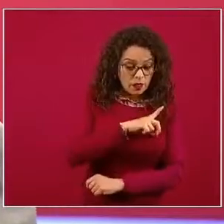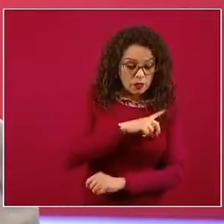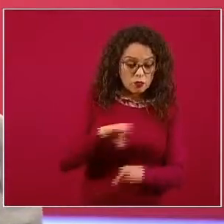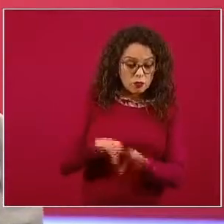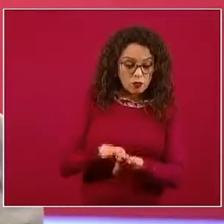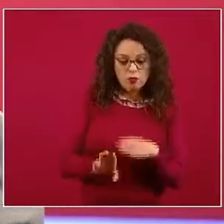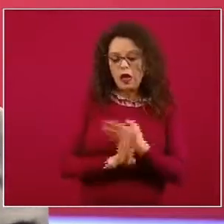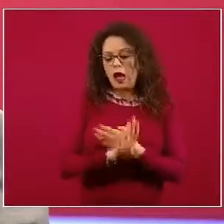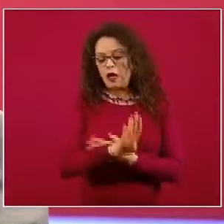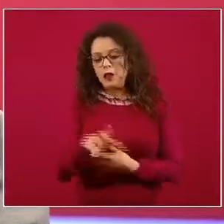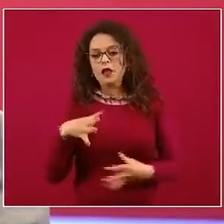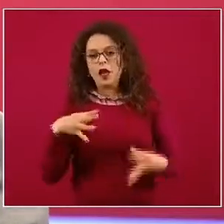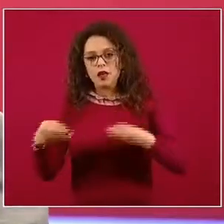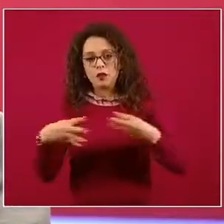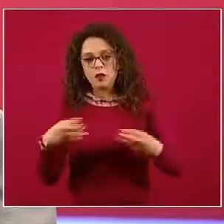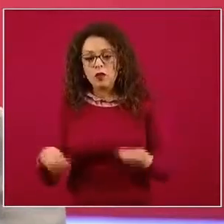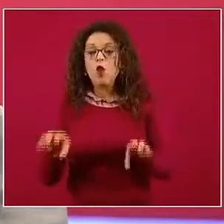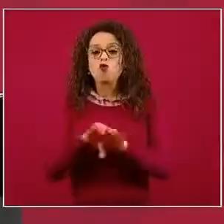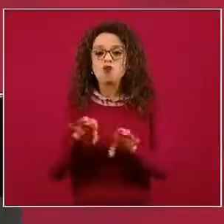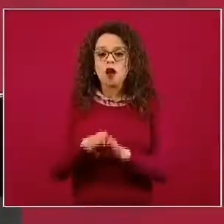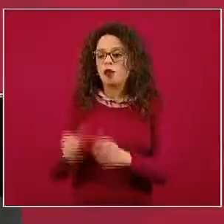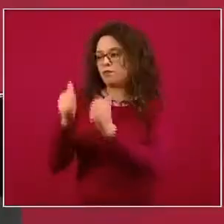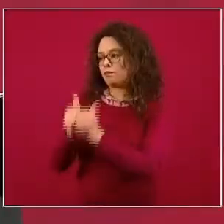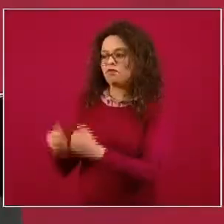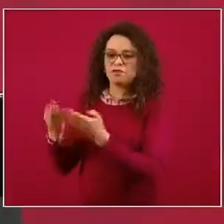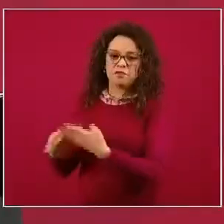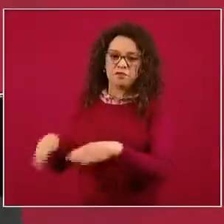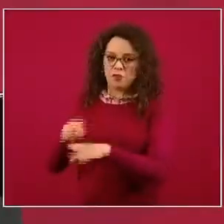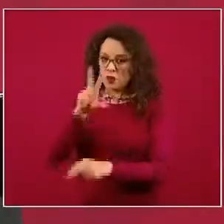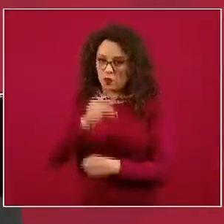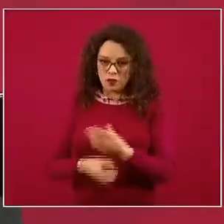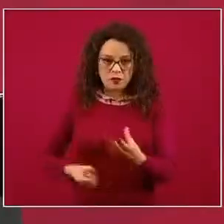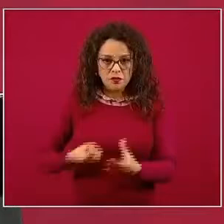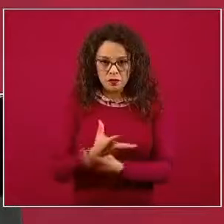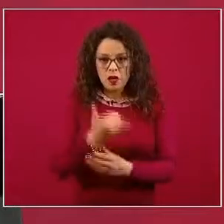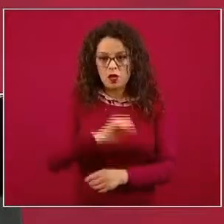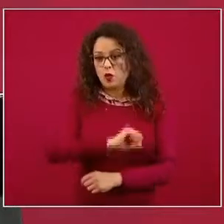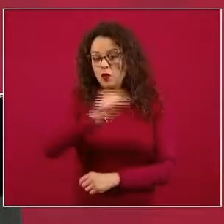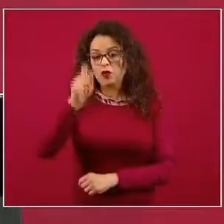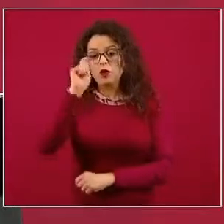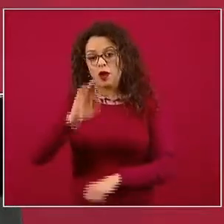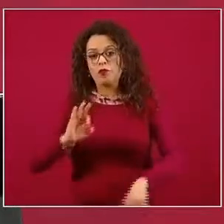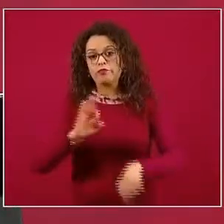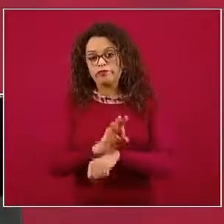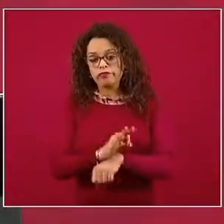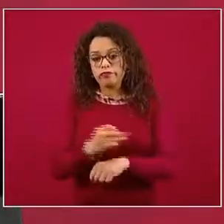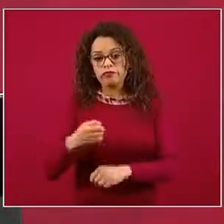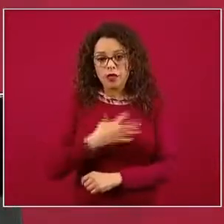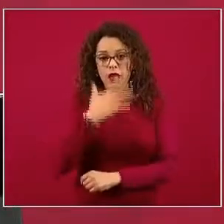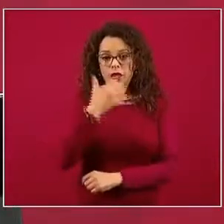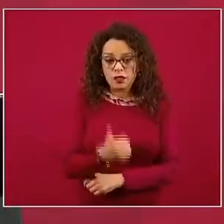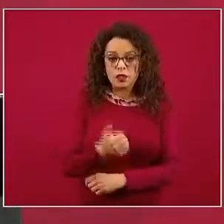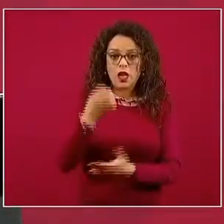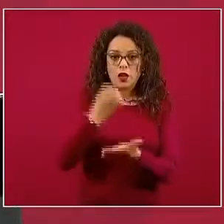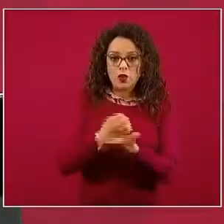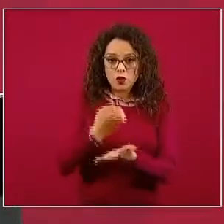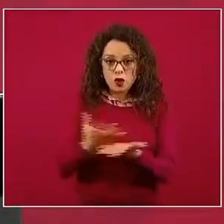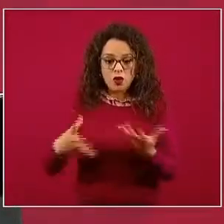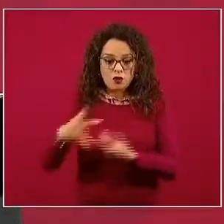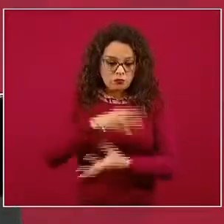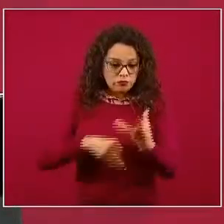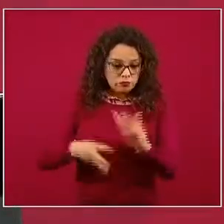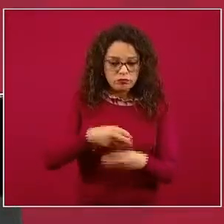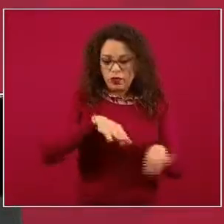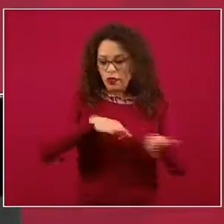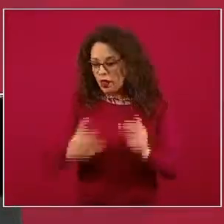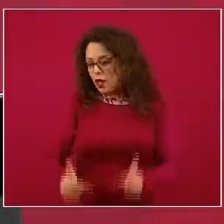evitando los contagios con el confinamiento, y por el otro lado, proteger la economía y el bienestar, facilitando el movimiento de las